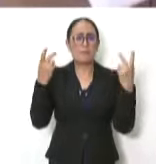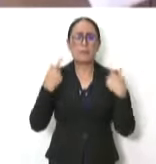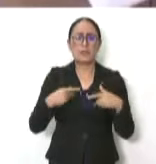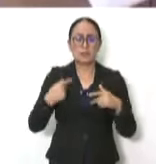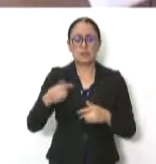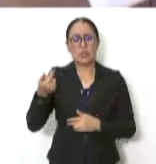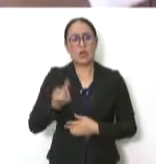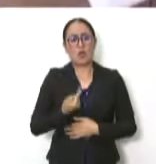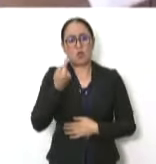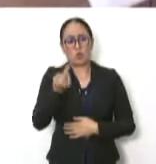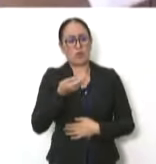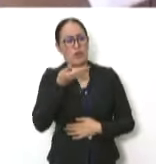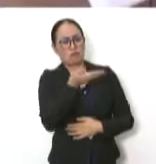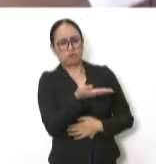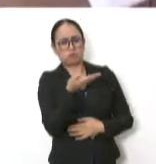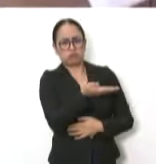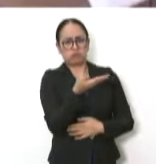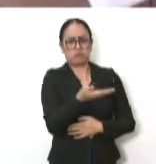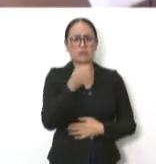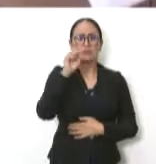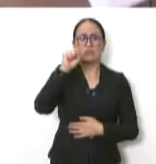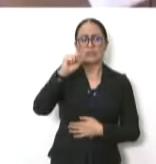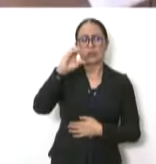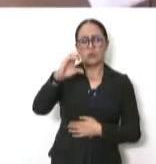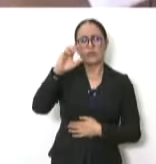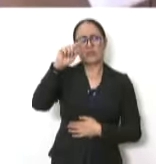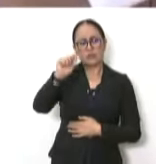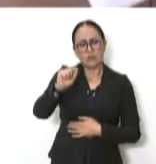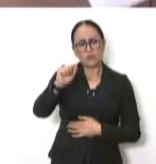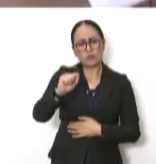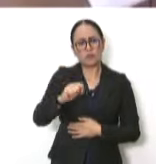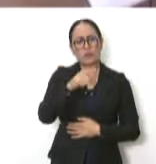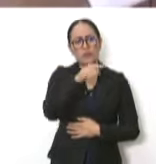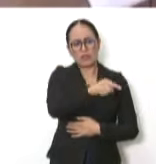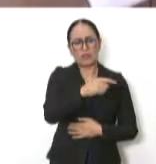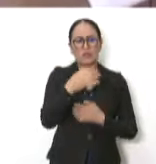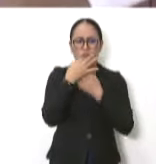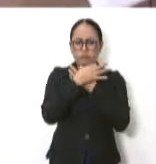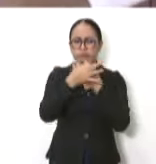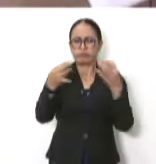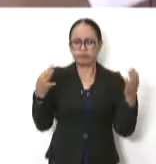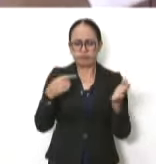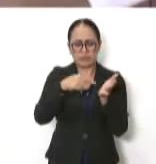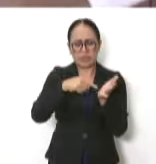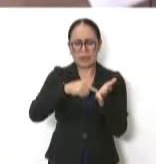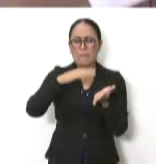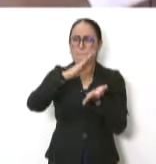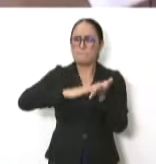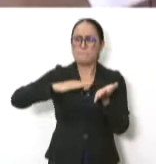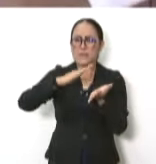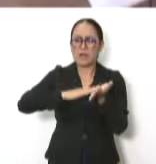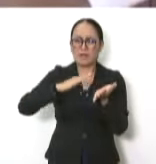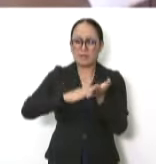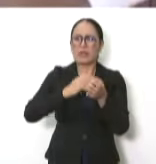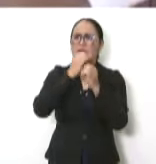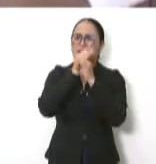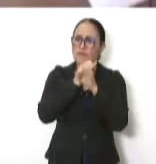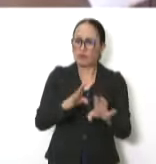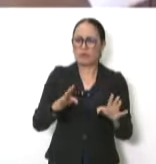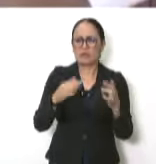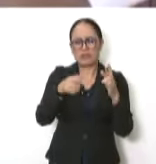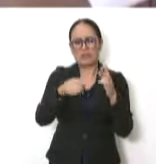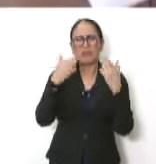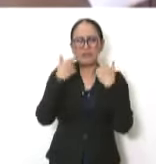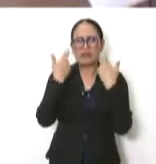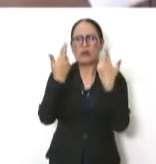persona requirió a la Secretaría de Comunicaciones y Transportes la versión pública de toda la documentación que diera cuenta de las